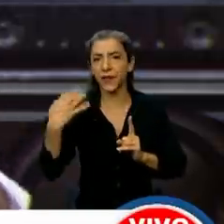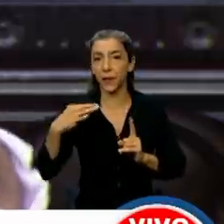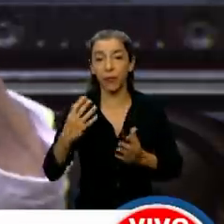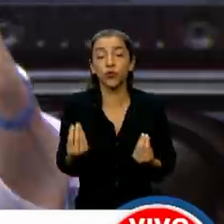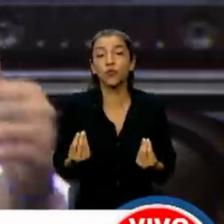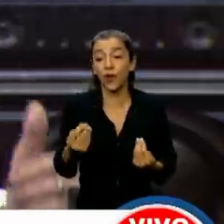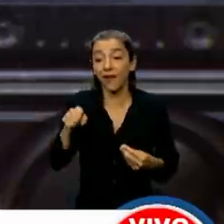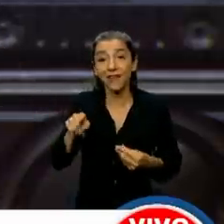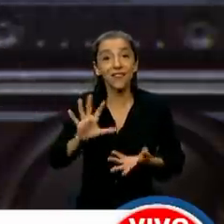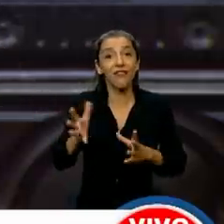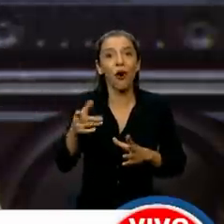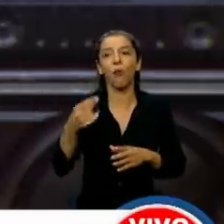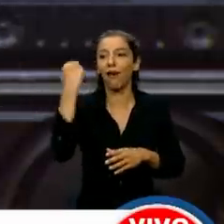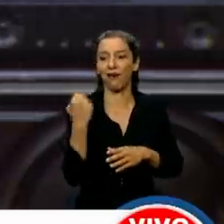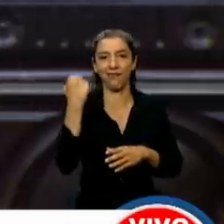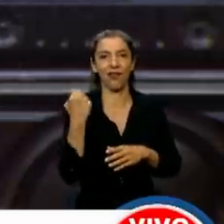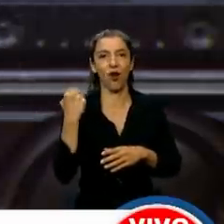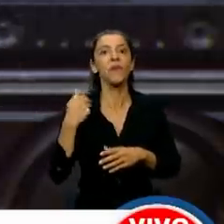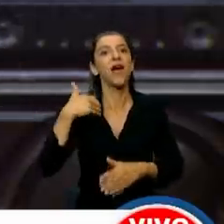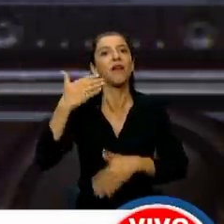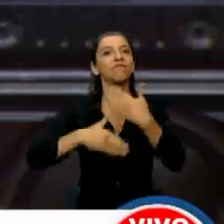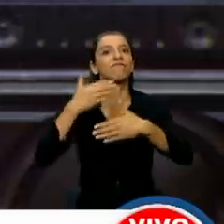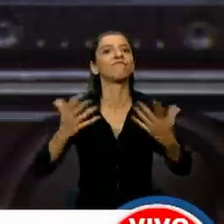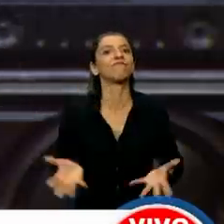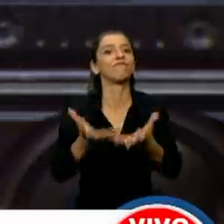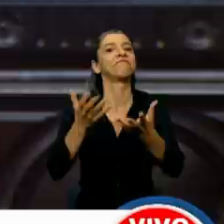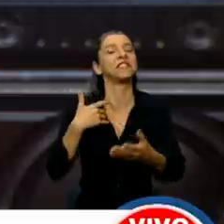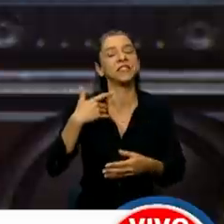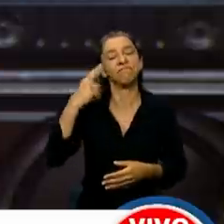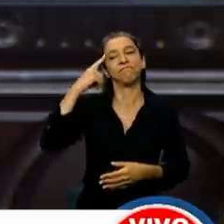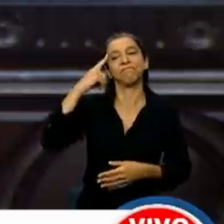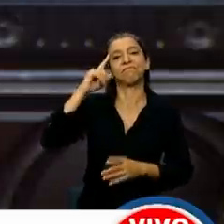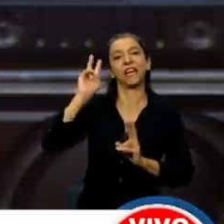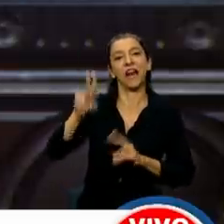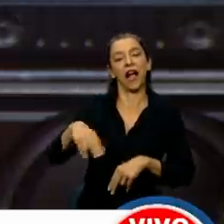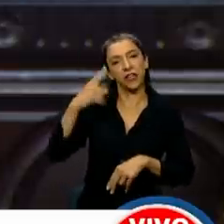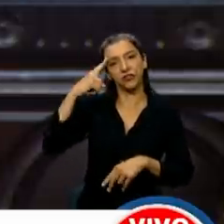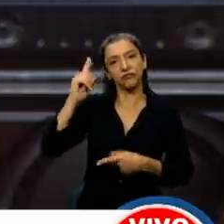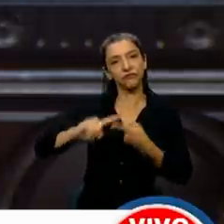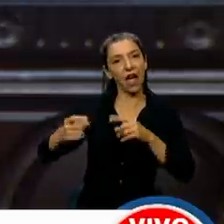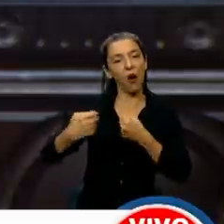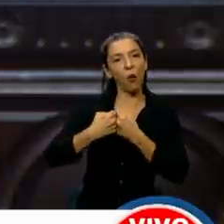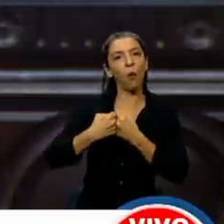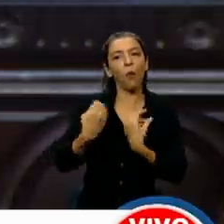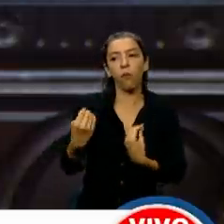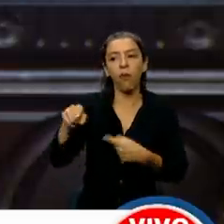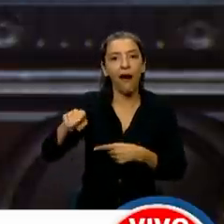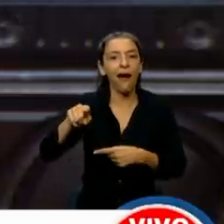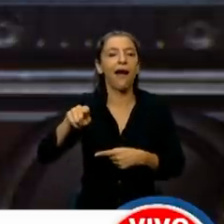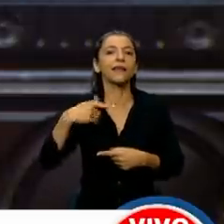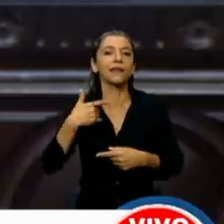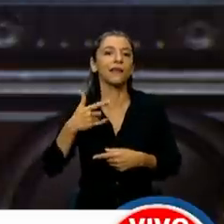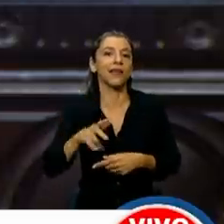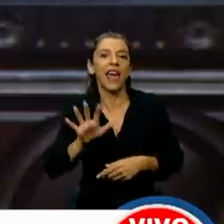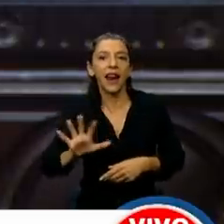una herramienta para motorizar la economía y la verdad que lo consideró así coincido con el ministro creo que fomenta el desarrollo regional